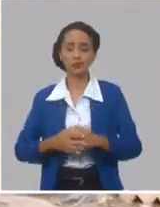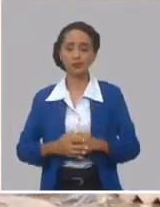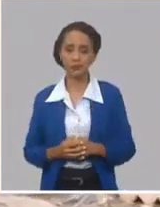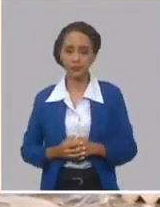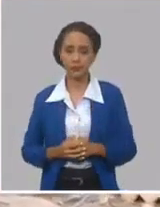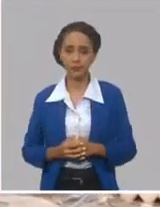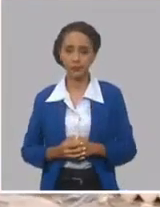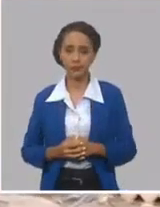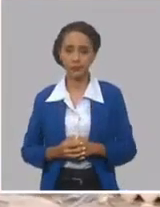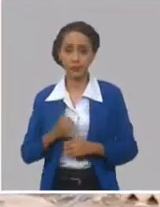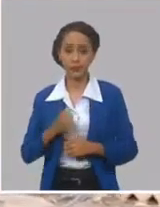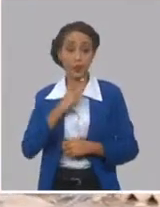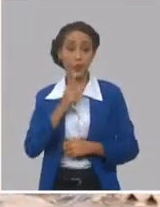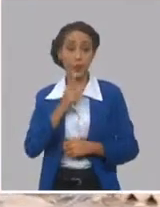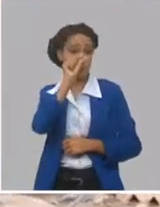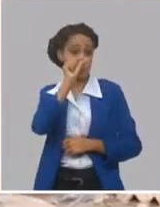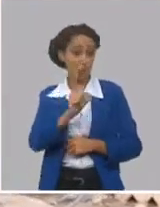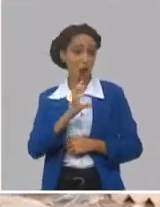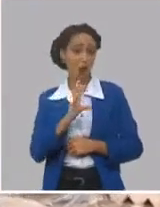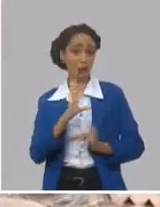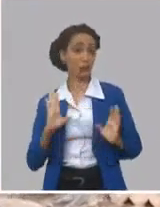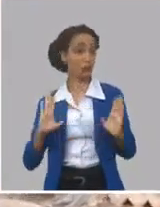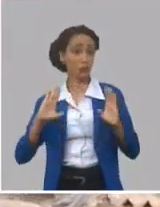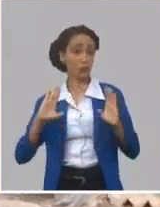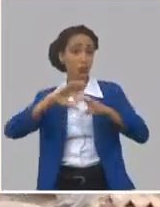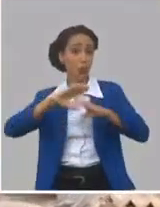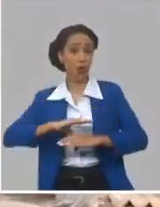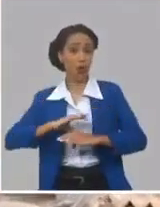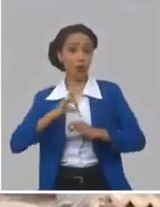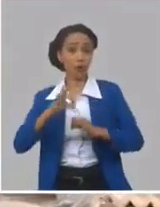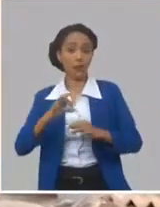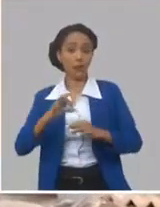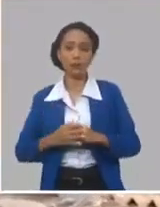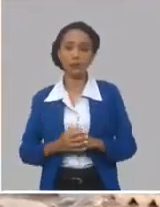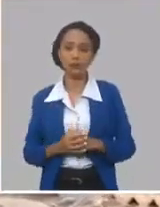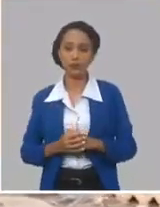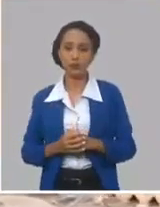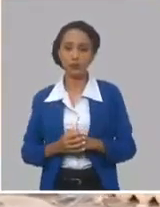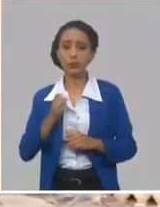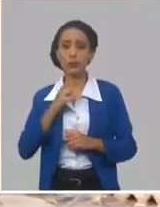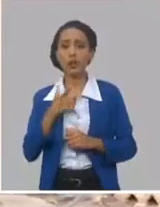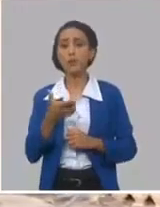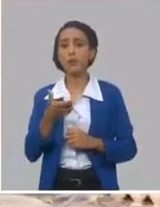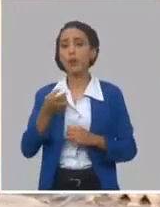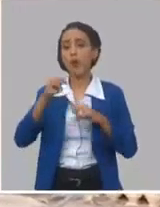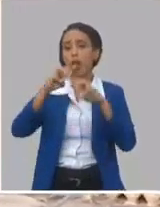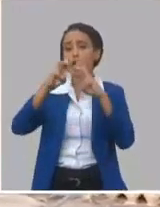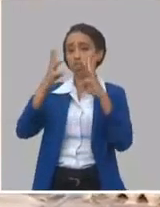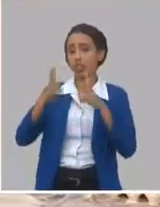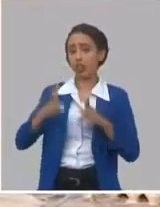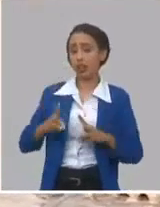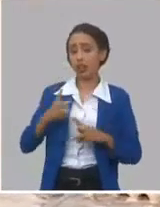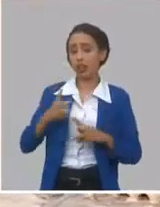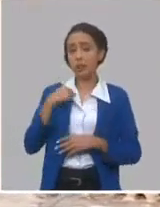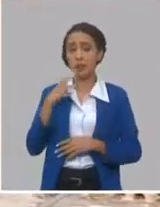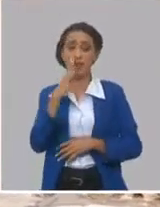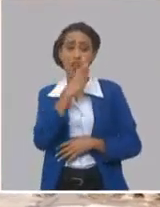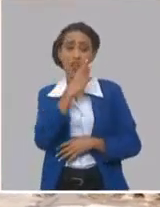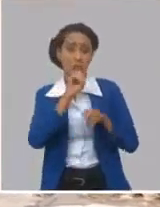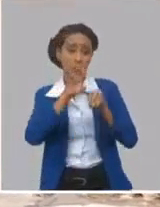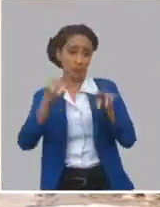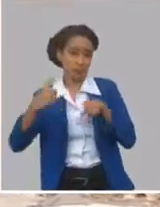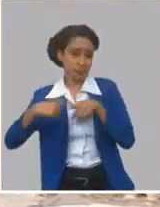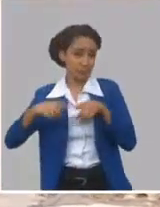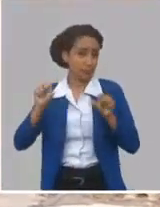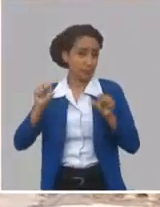respetar y la están y se comunica de mucho en las redes sociales, la pueden desprestigiar